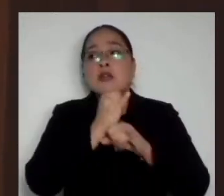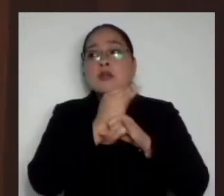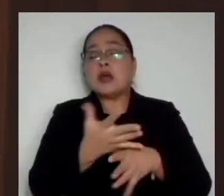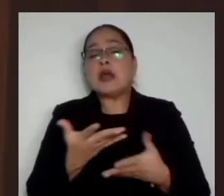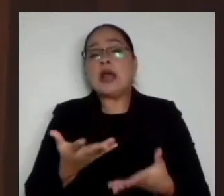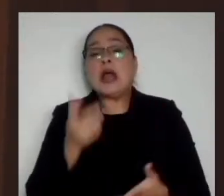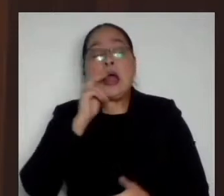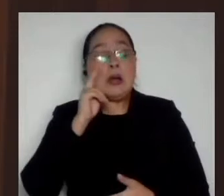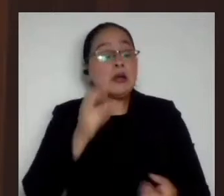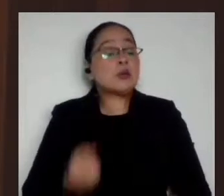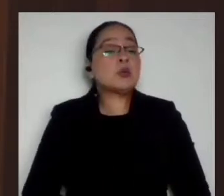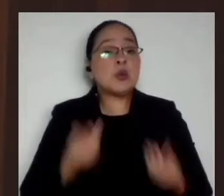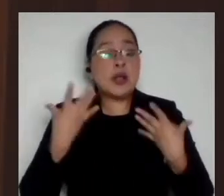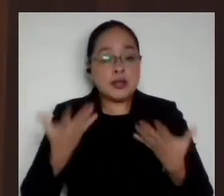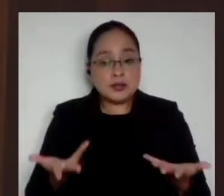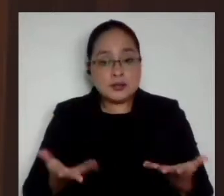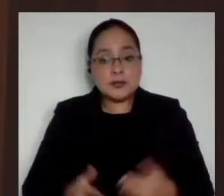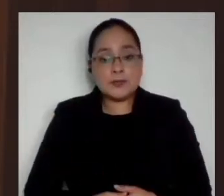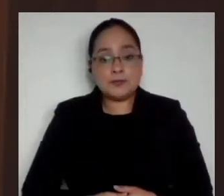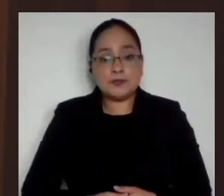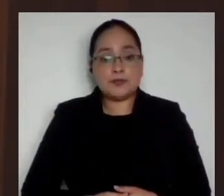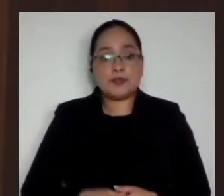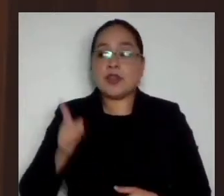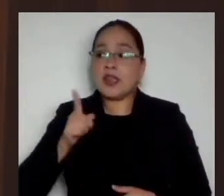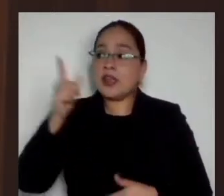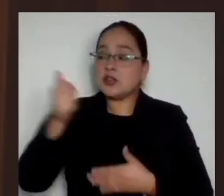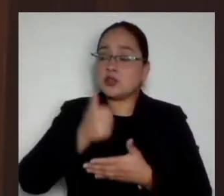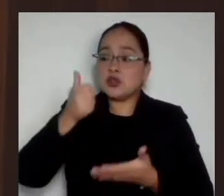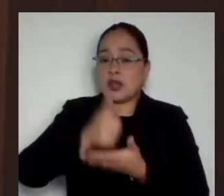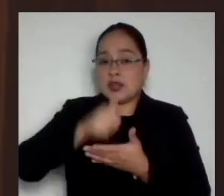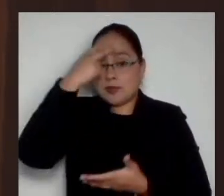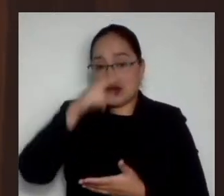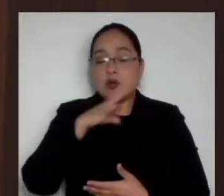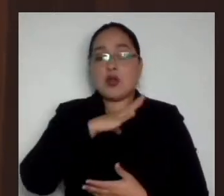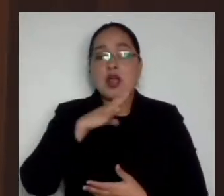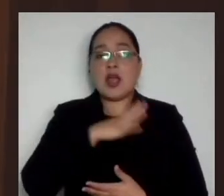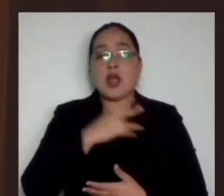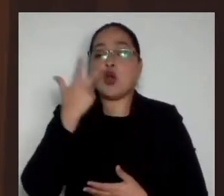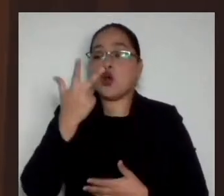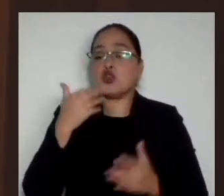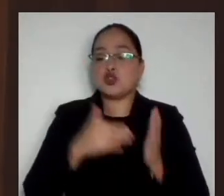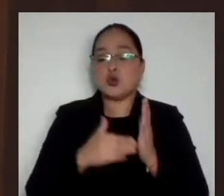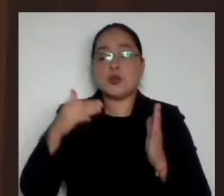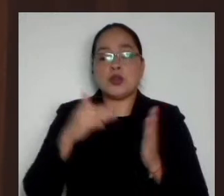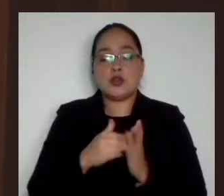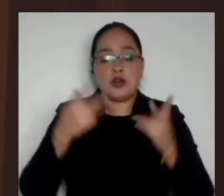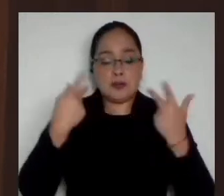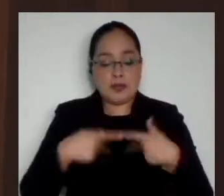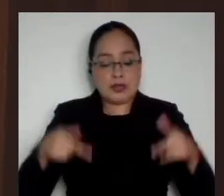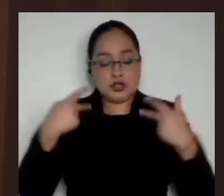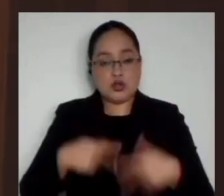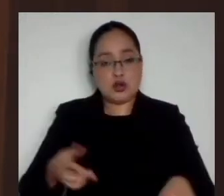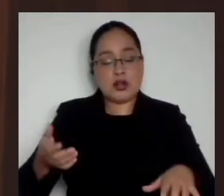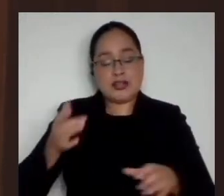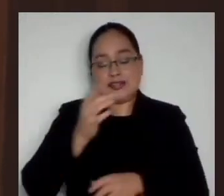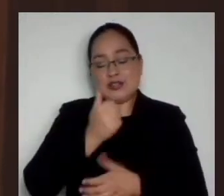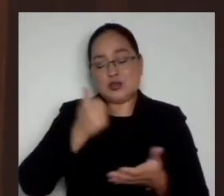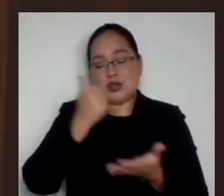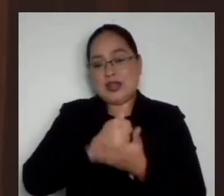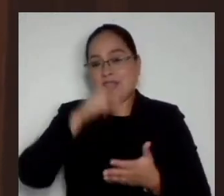En tanto que en la Ciudad de México habitan 8 millones de ciudadanos en la Ciudad de